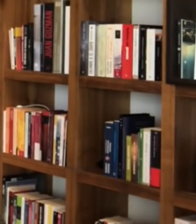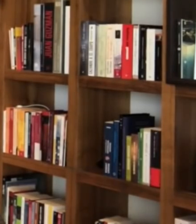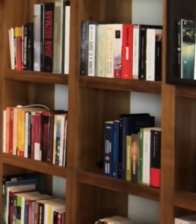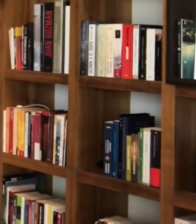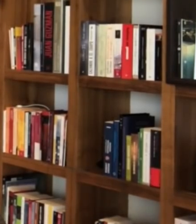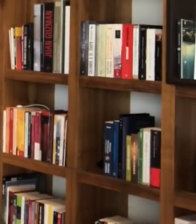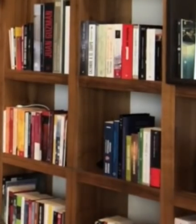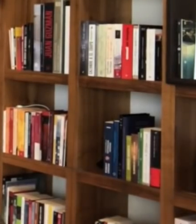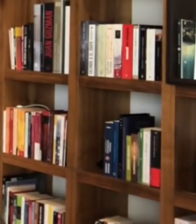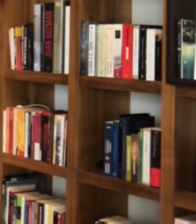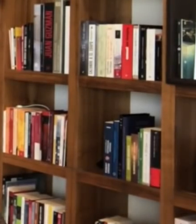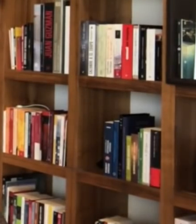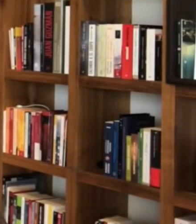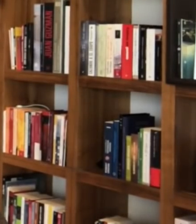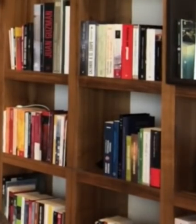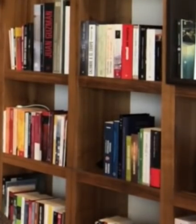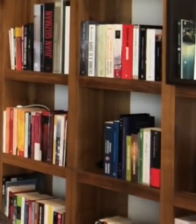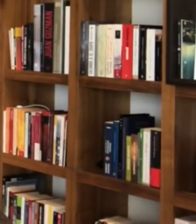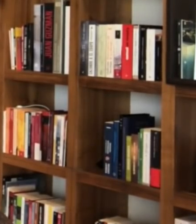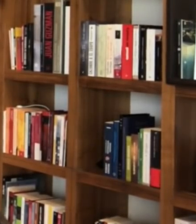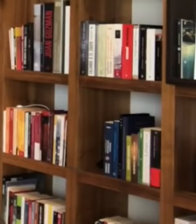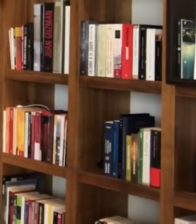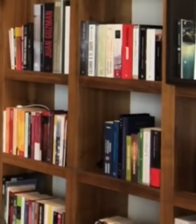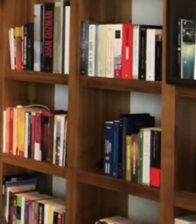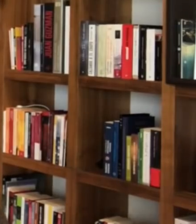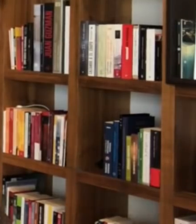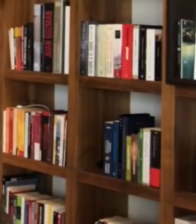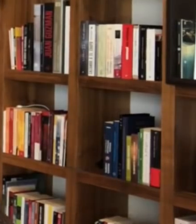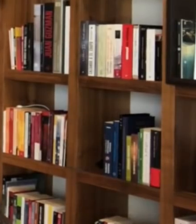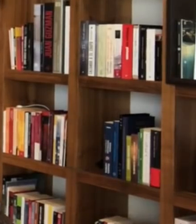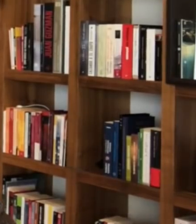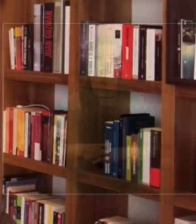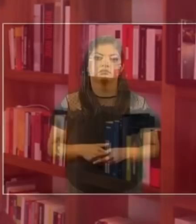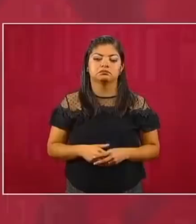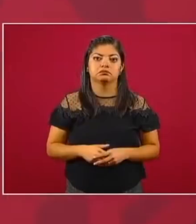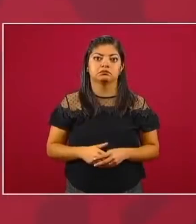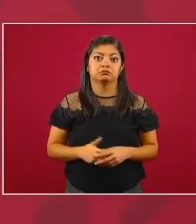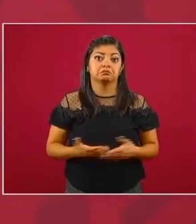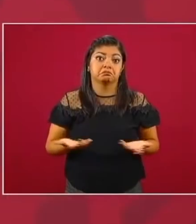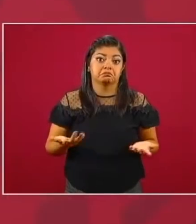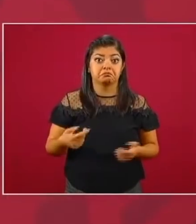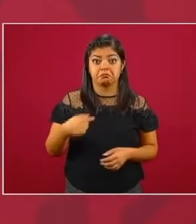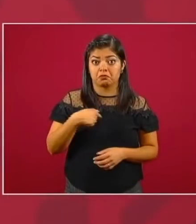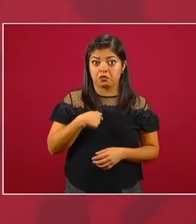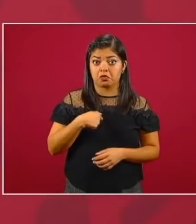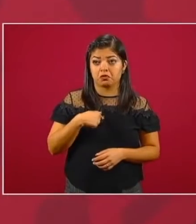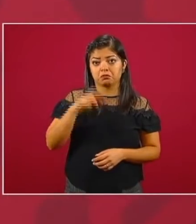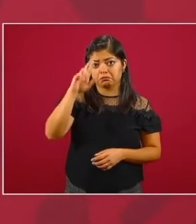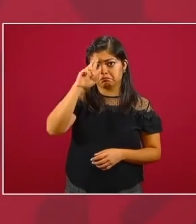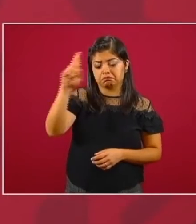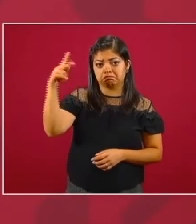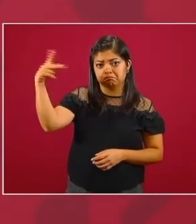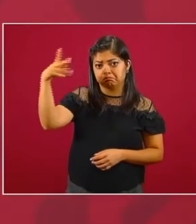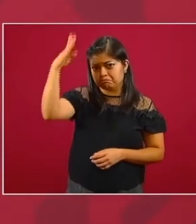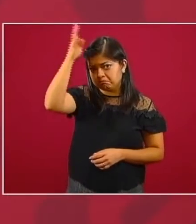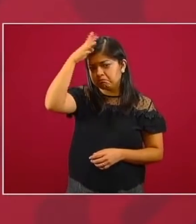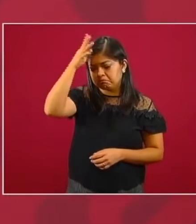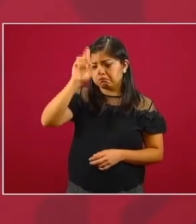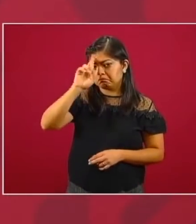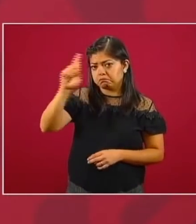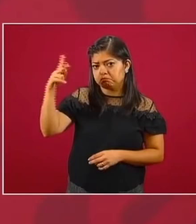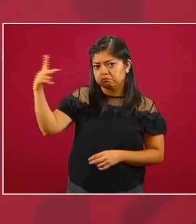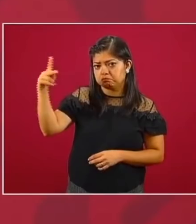20 de julio el presidente lópez obrador reveló esta mañana que emilio lozoya ya hizo una primera declaración